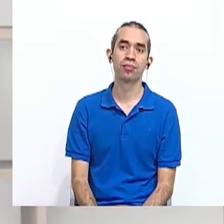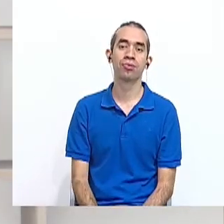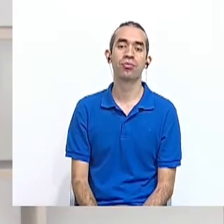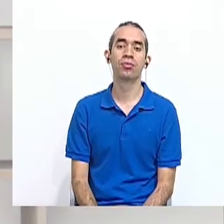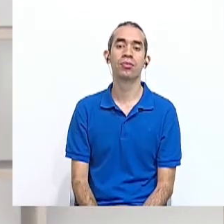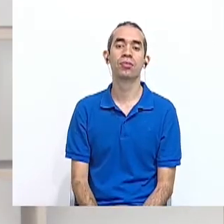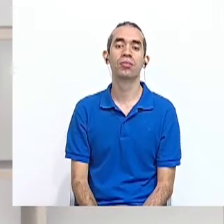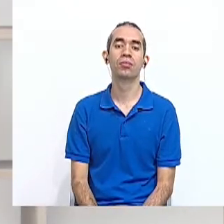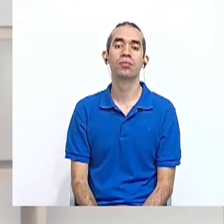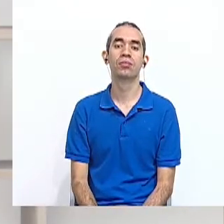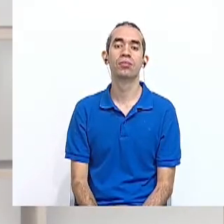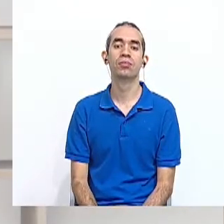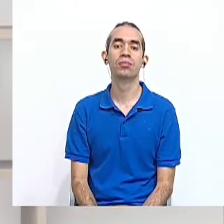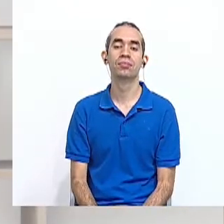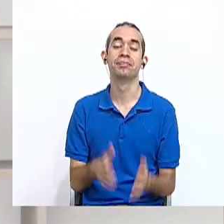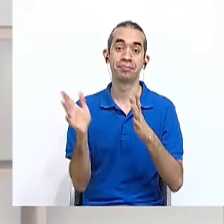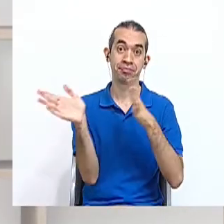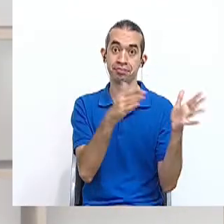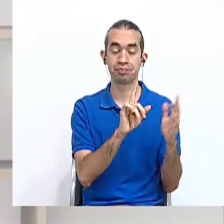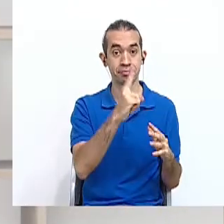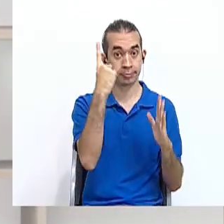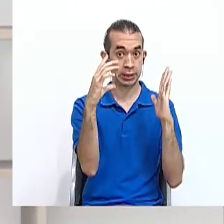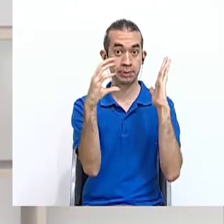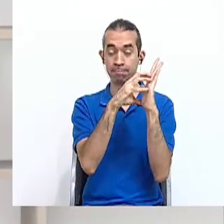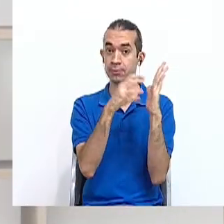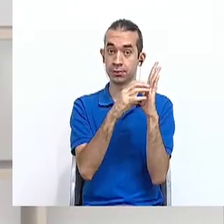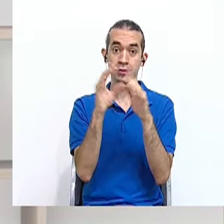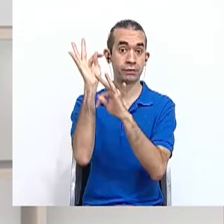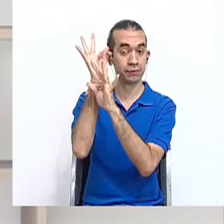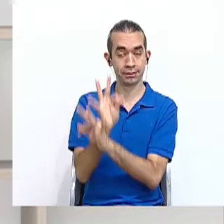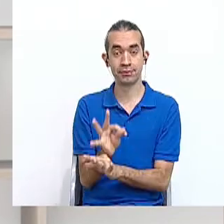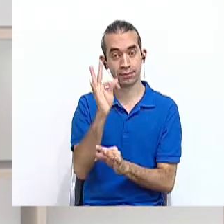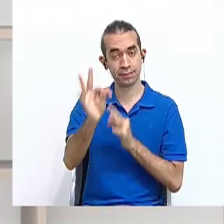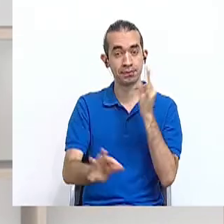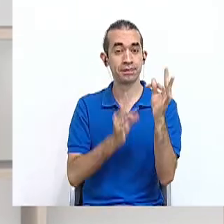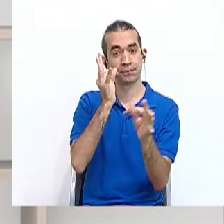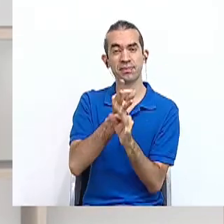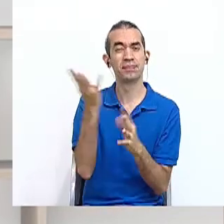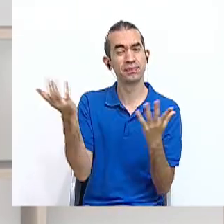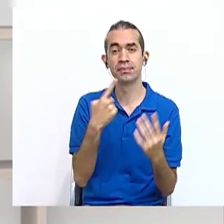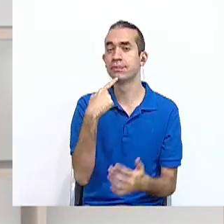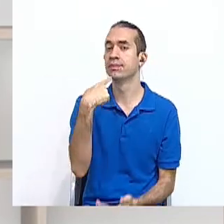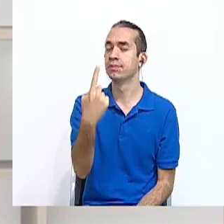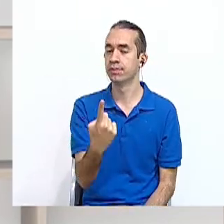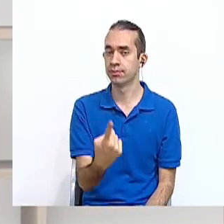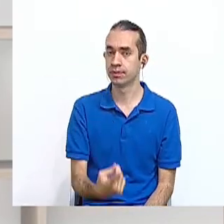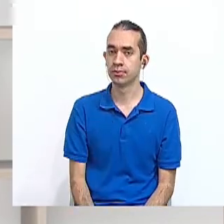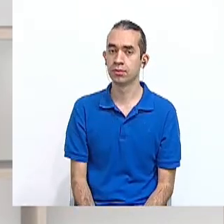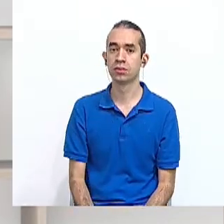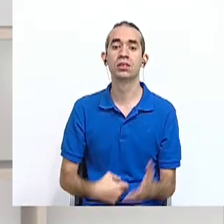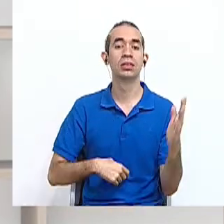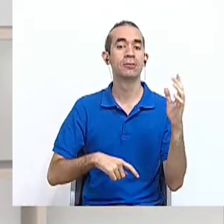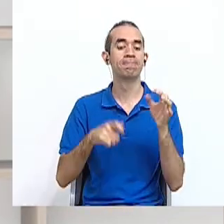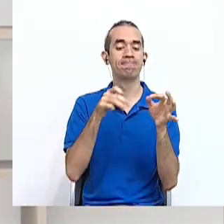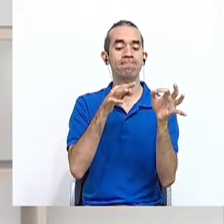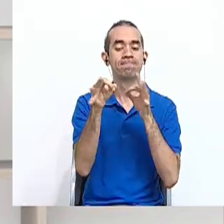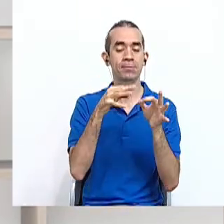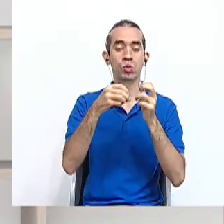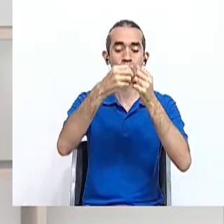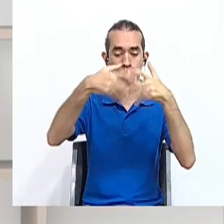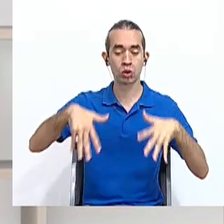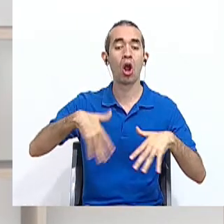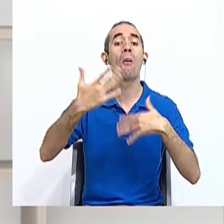a trabajar en el primer párrafo, en el párrafo tradicional, es indicar cómo se va a desarrollar el escrito. Muy